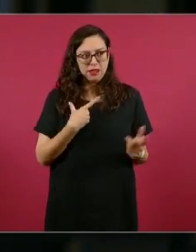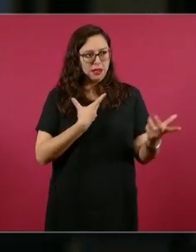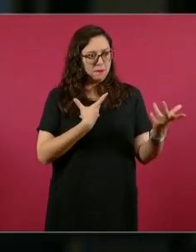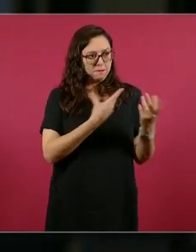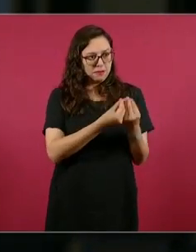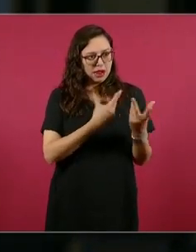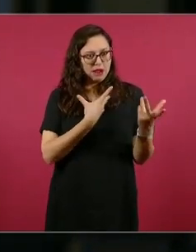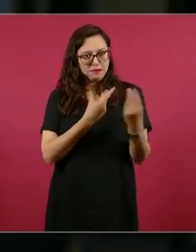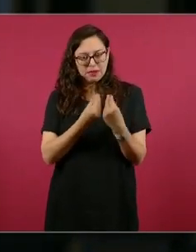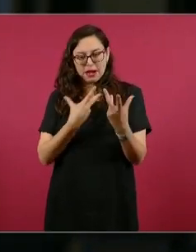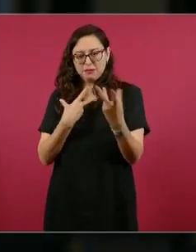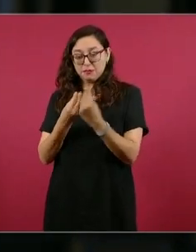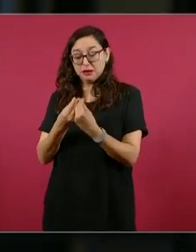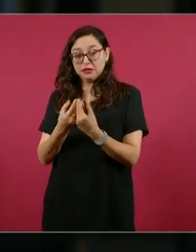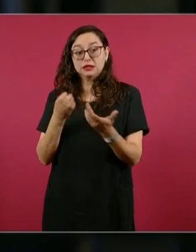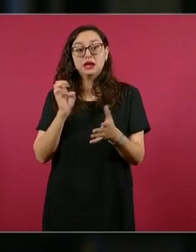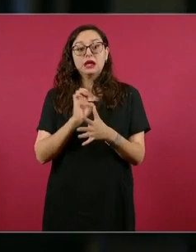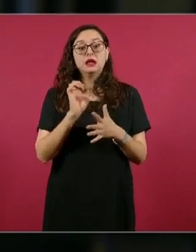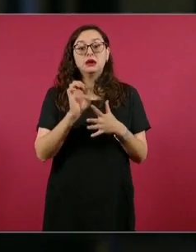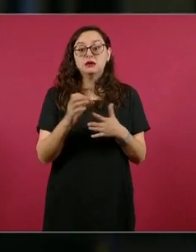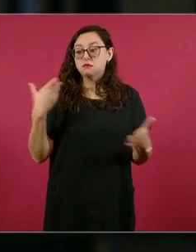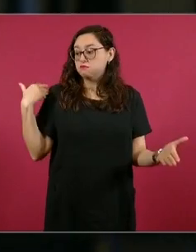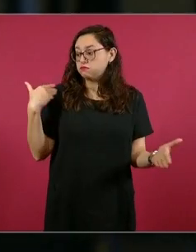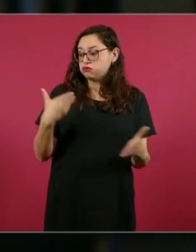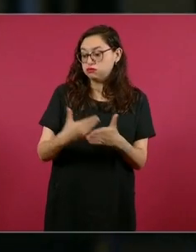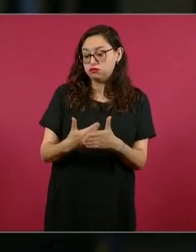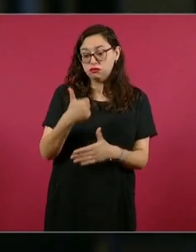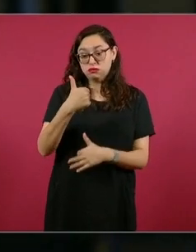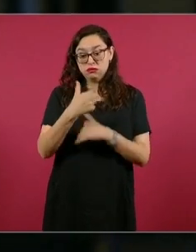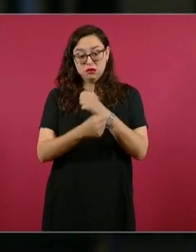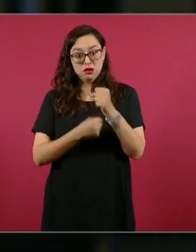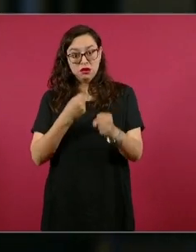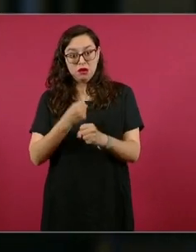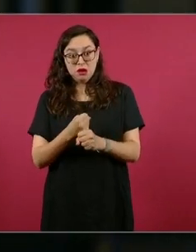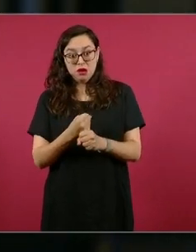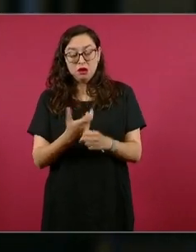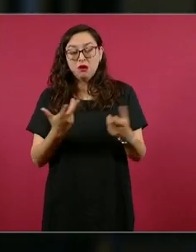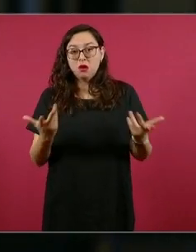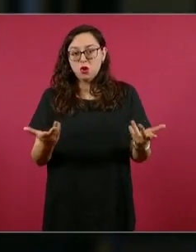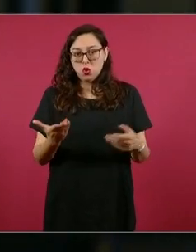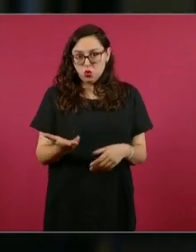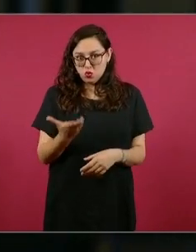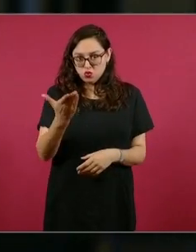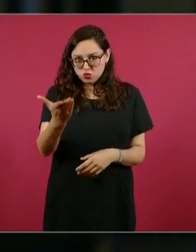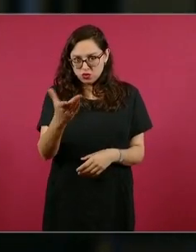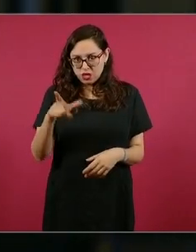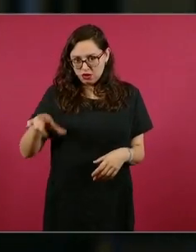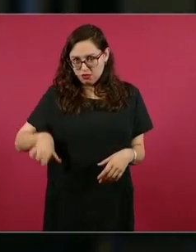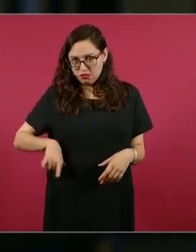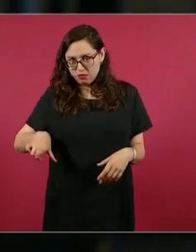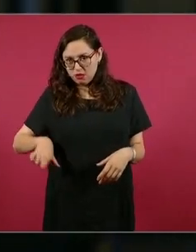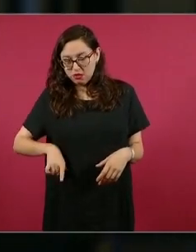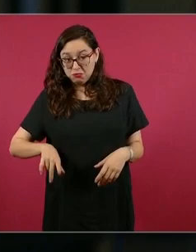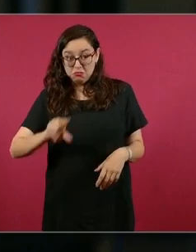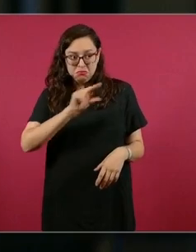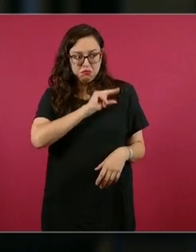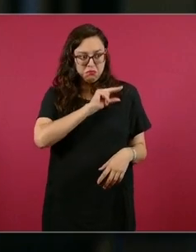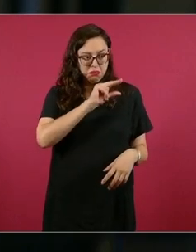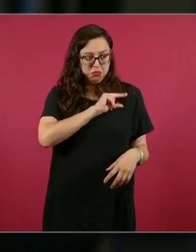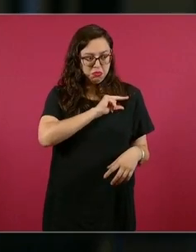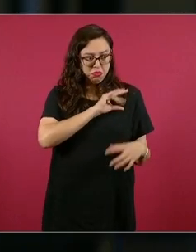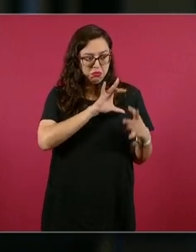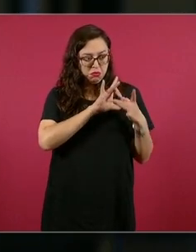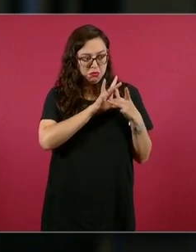esta síntesis de sus años de gobierno, ¿colaboró, estuvo a la altura la iniciativa privada o fue